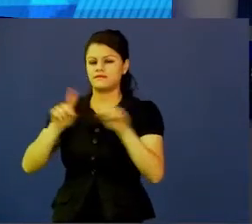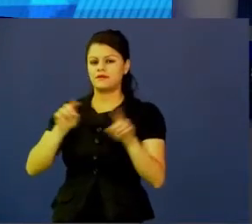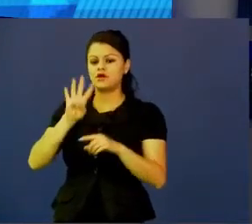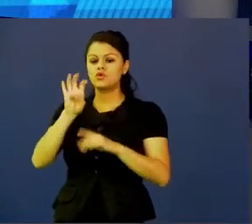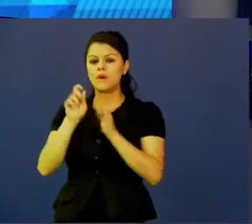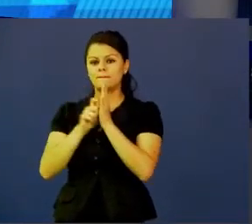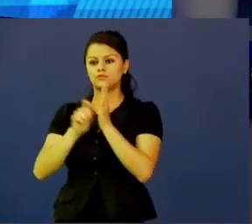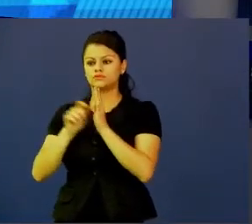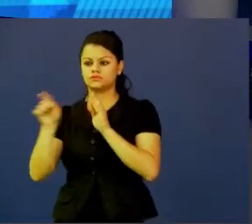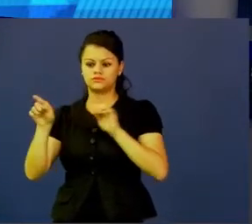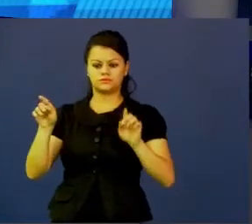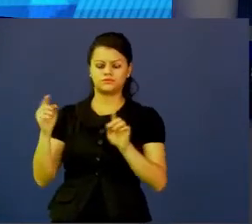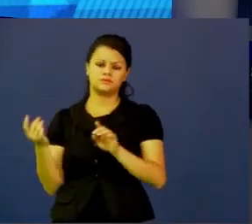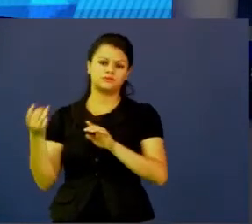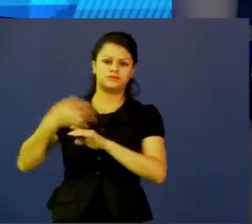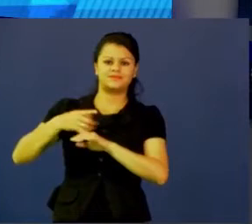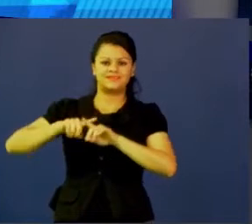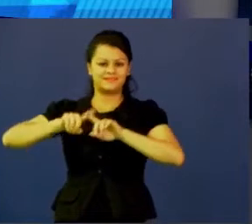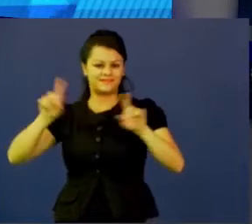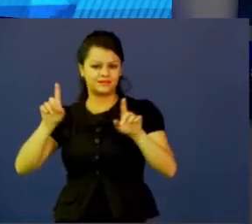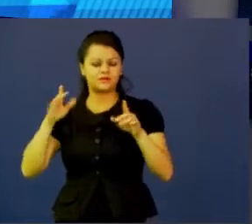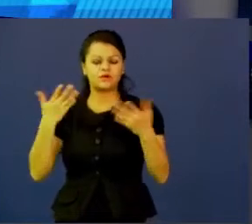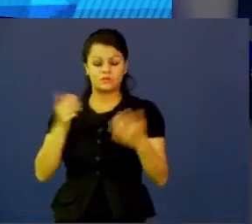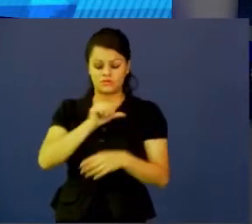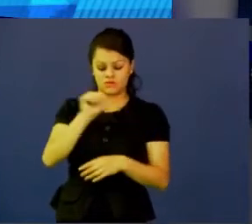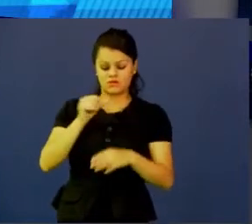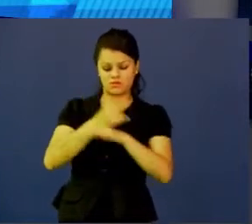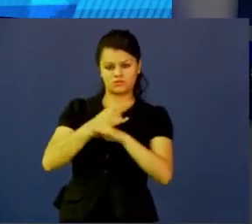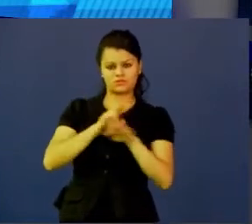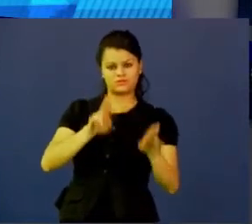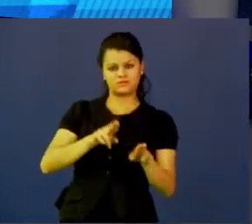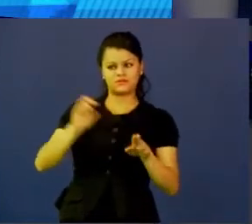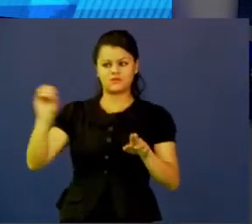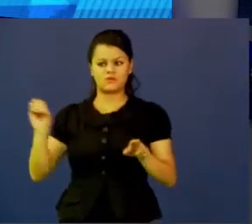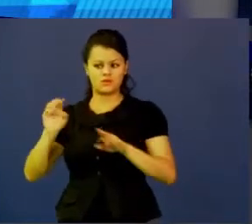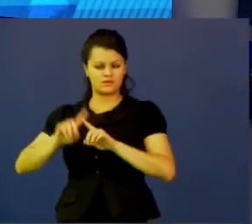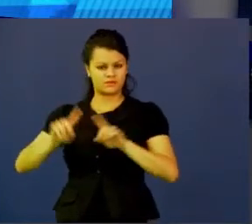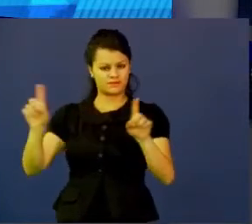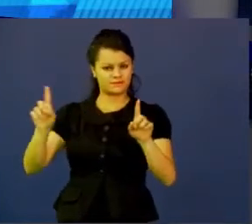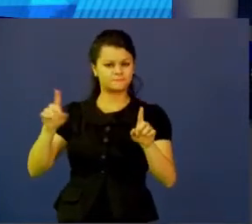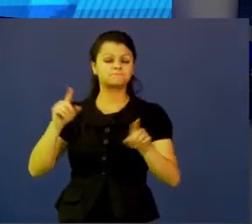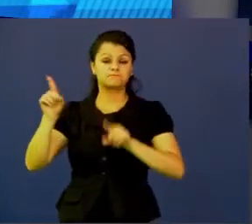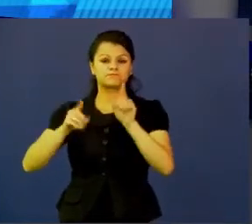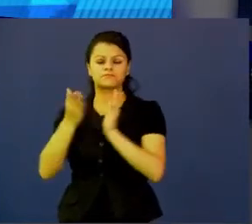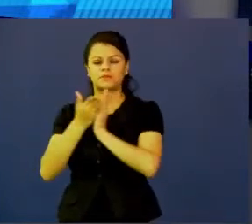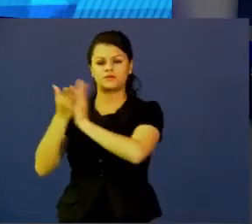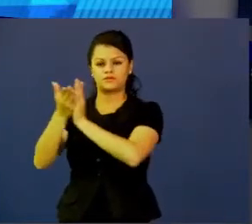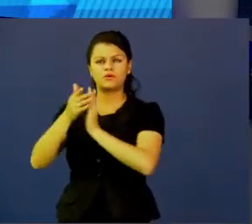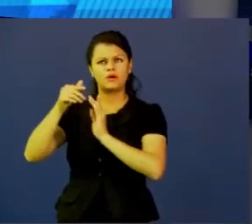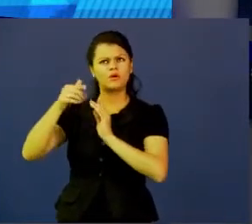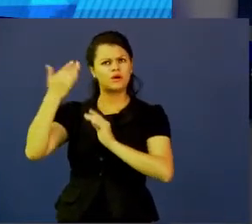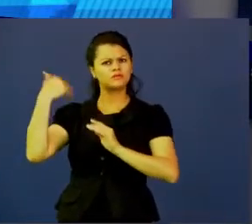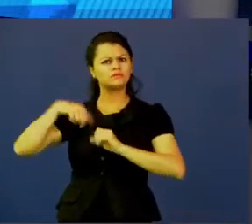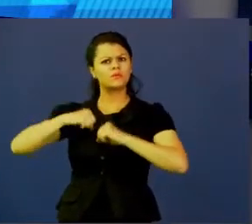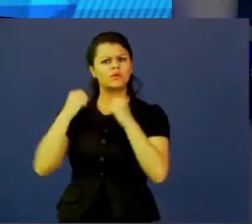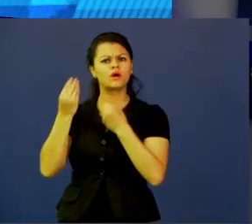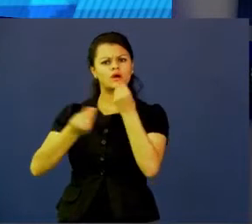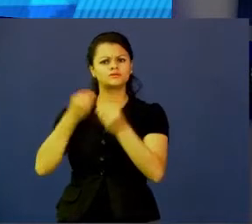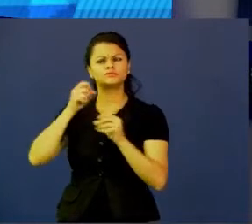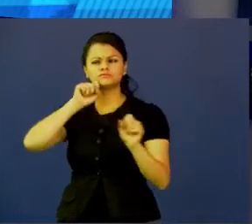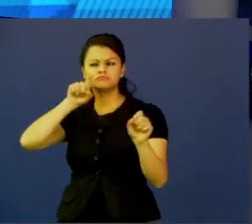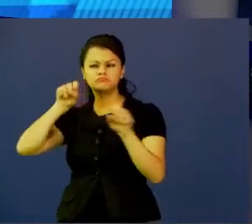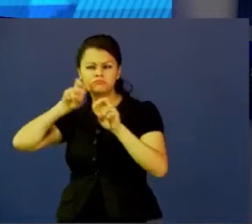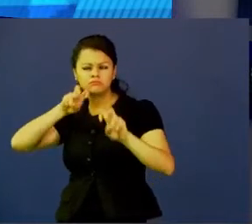nosotros usamos internet y los hombres. Y hay varios estudios, hay uno que se hizo aquí en Bogotá puntualmente, lo hizo la